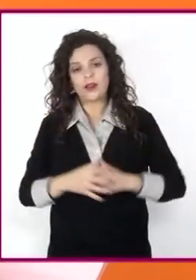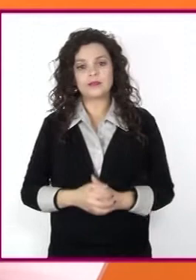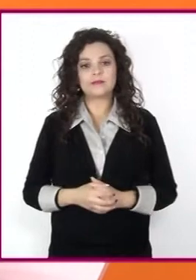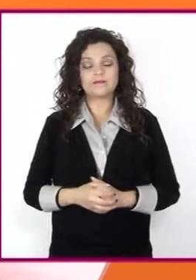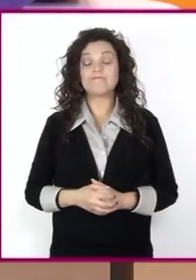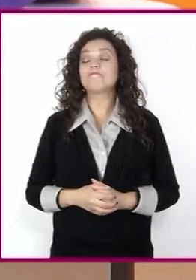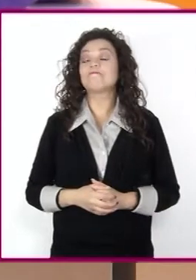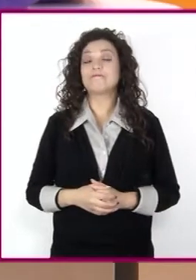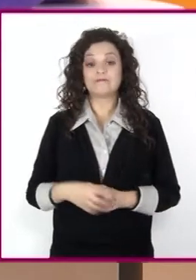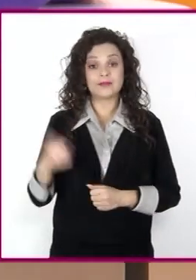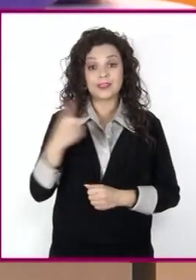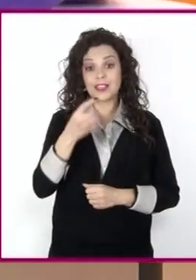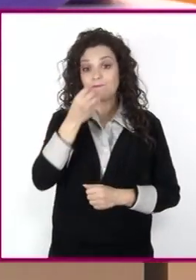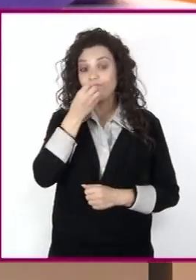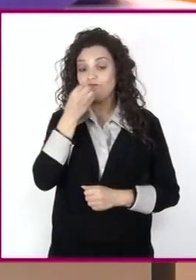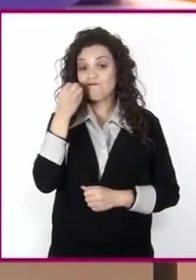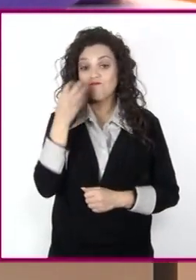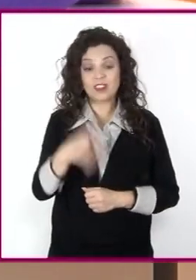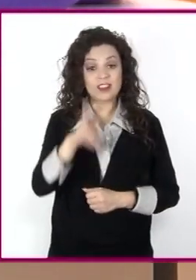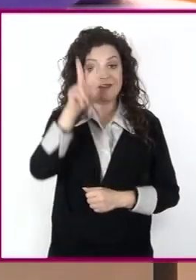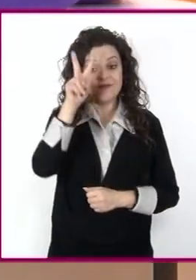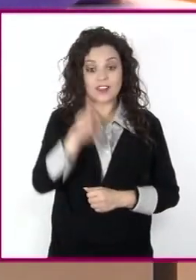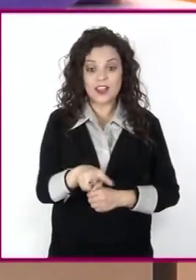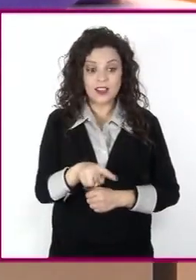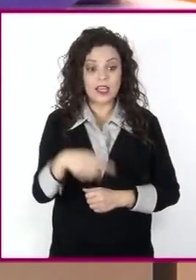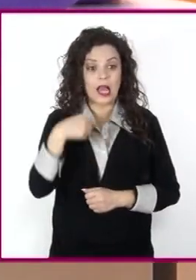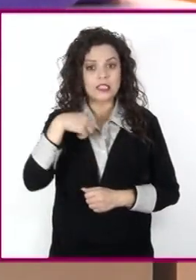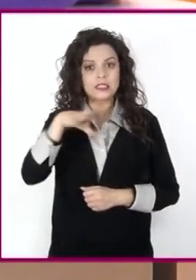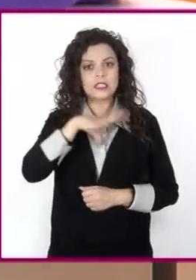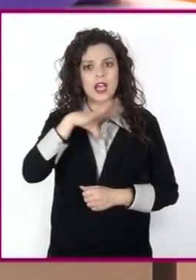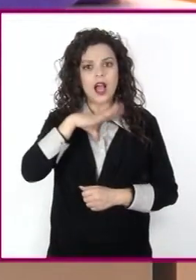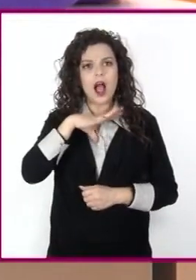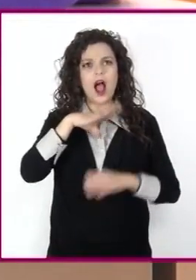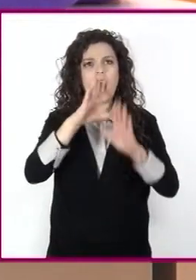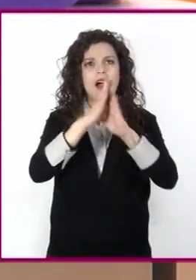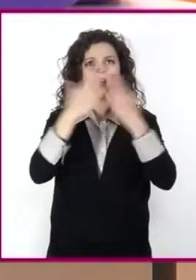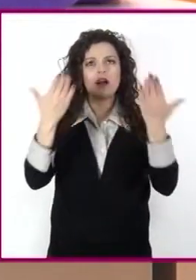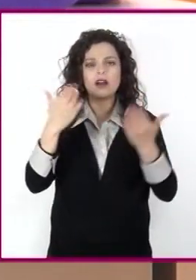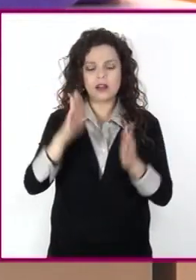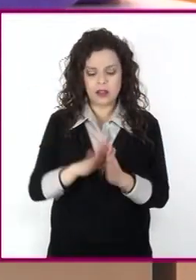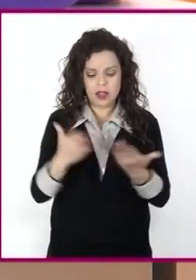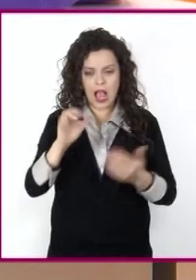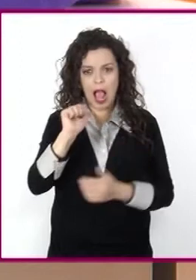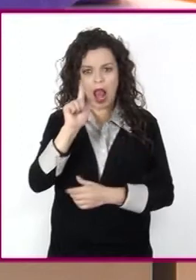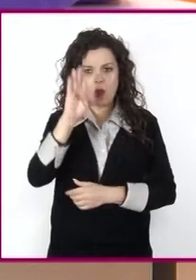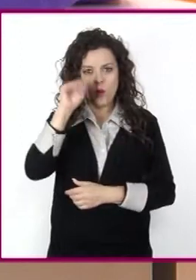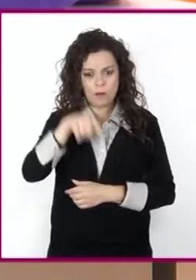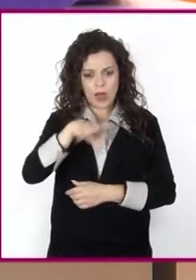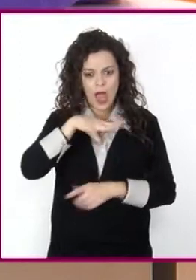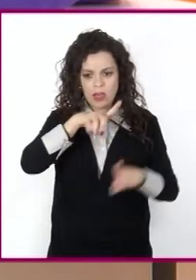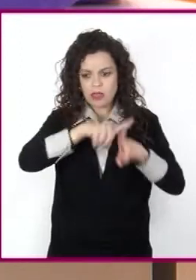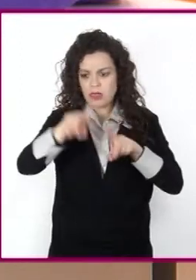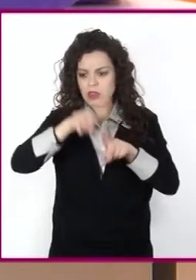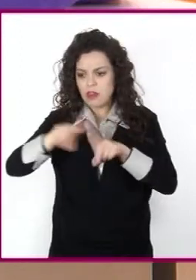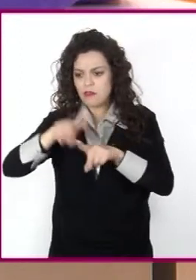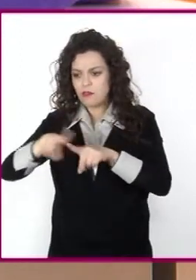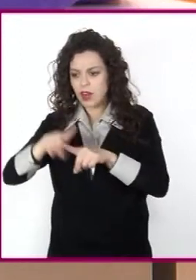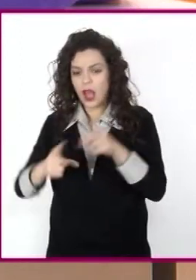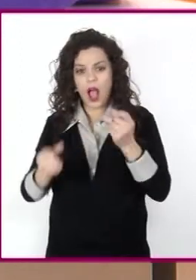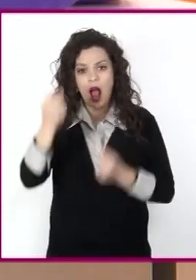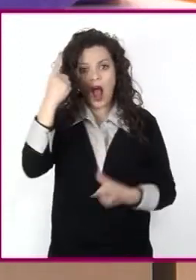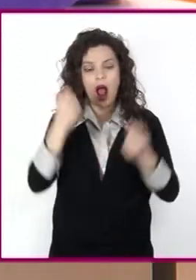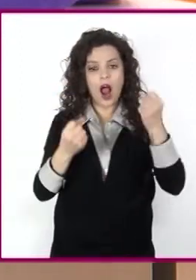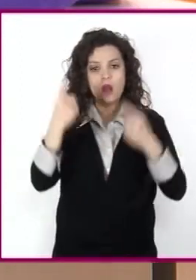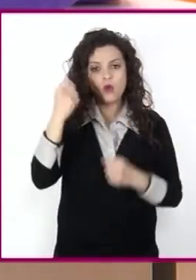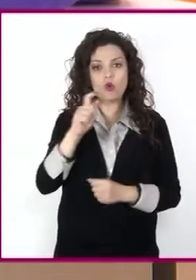Maravilloso, maestra. Yo tengo en nuestro librero un álbum donde se indica la cantidad de cromosomas que tienen algunas especies de